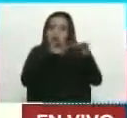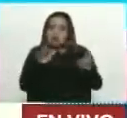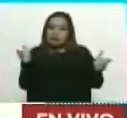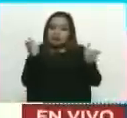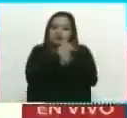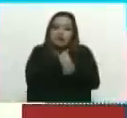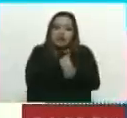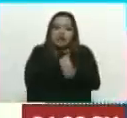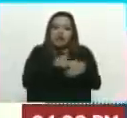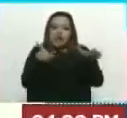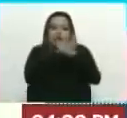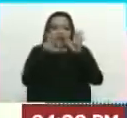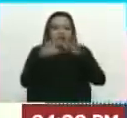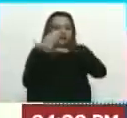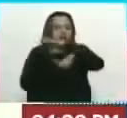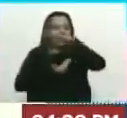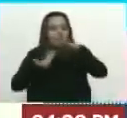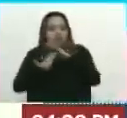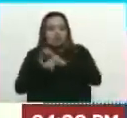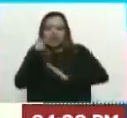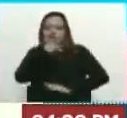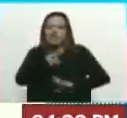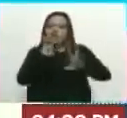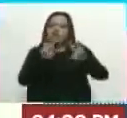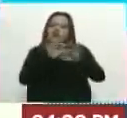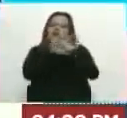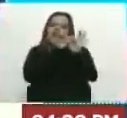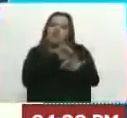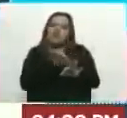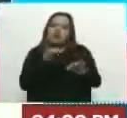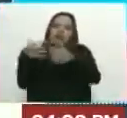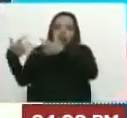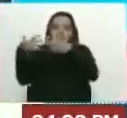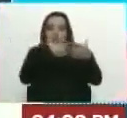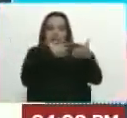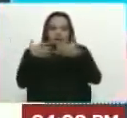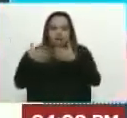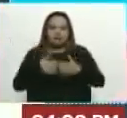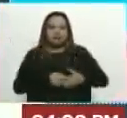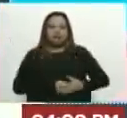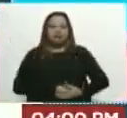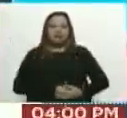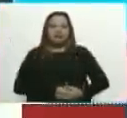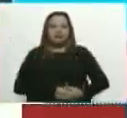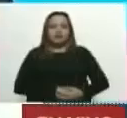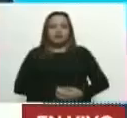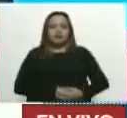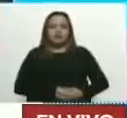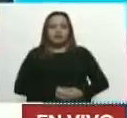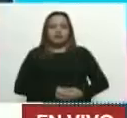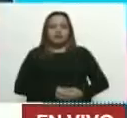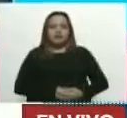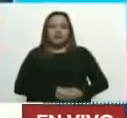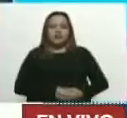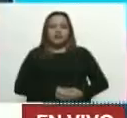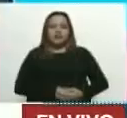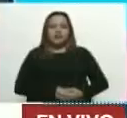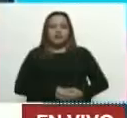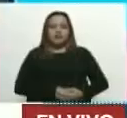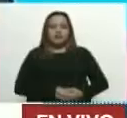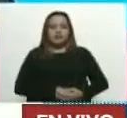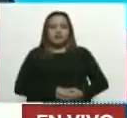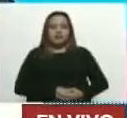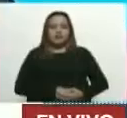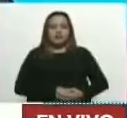leyes fundamentales de esta particular cadena de hechos históricos. Dice en